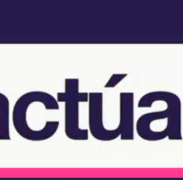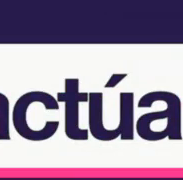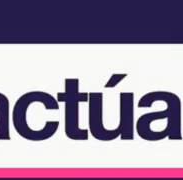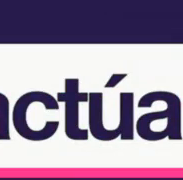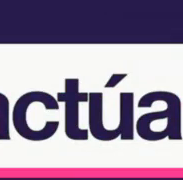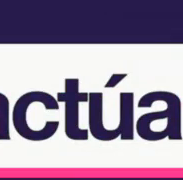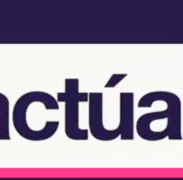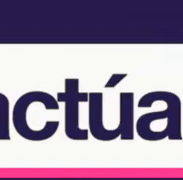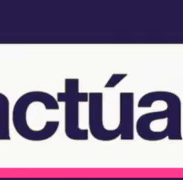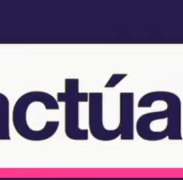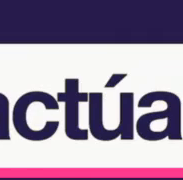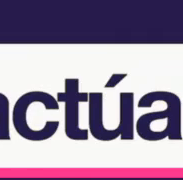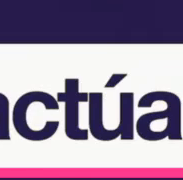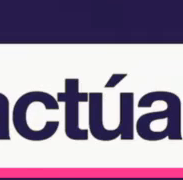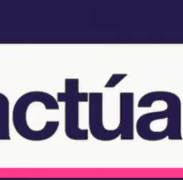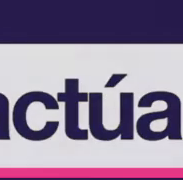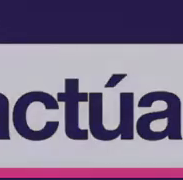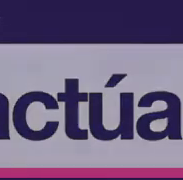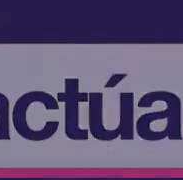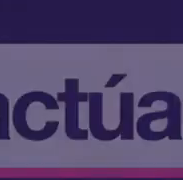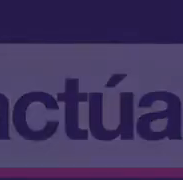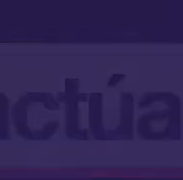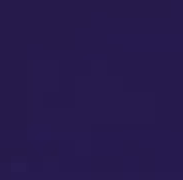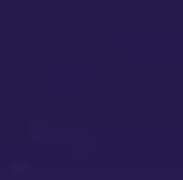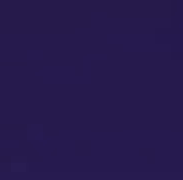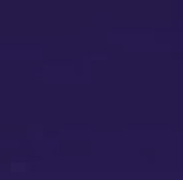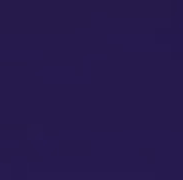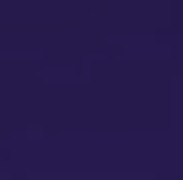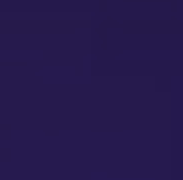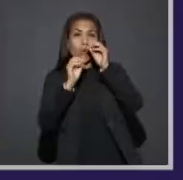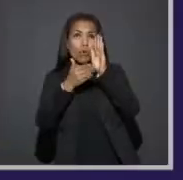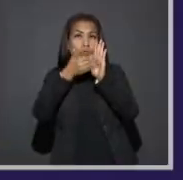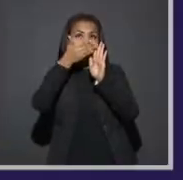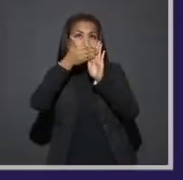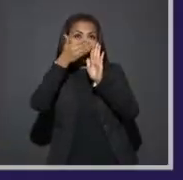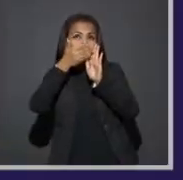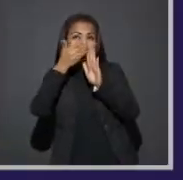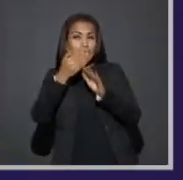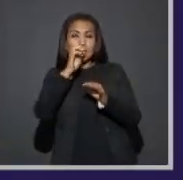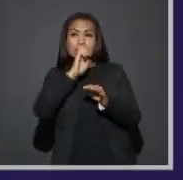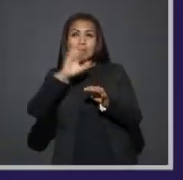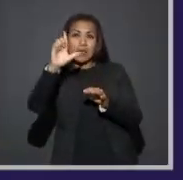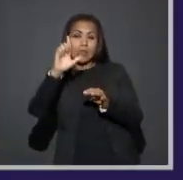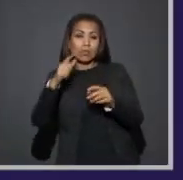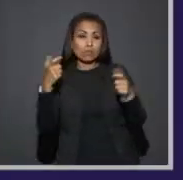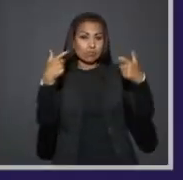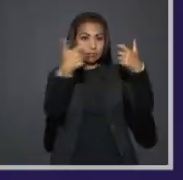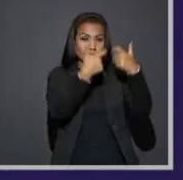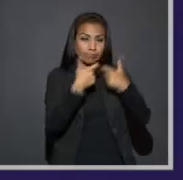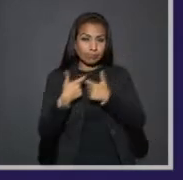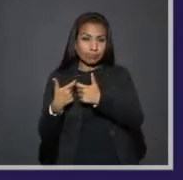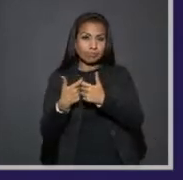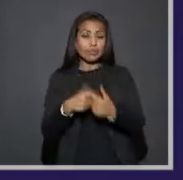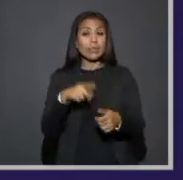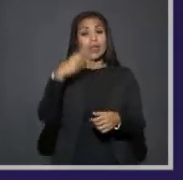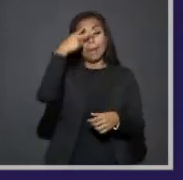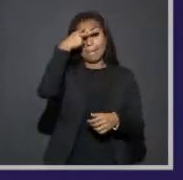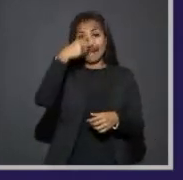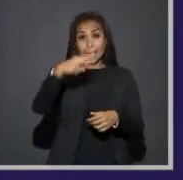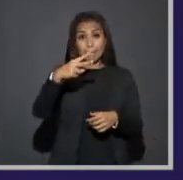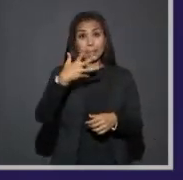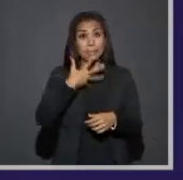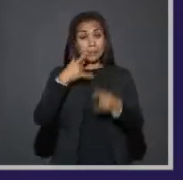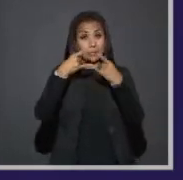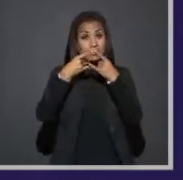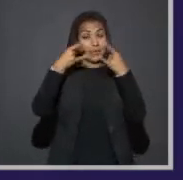y la construcción del espíritu colectivo. En tan solo unas semanas, México tendrá unas elecciones históricas por su